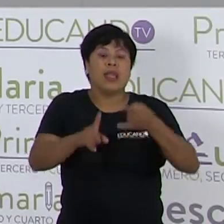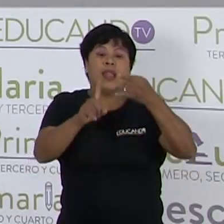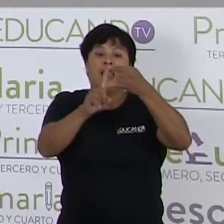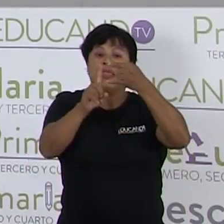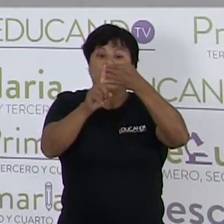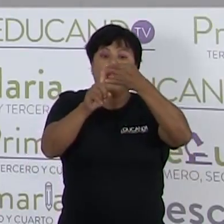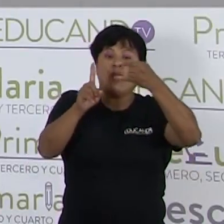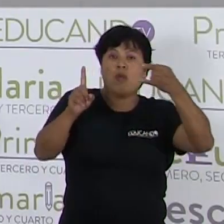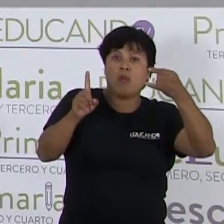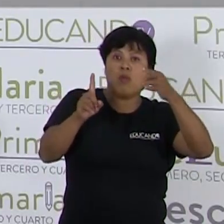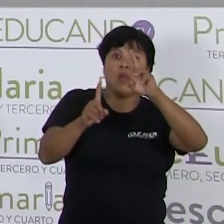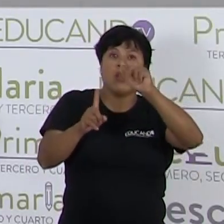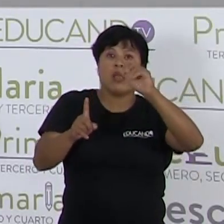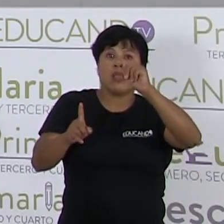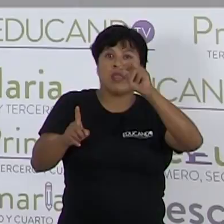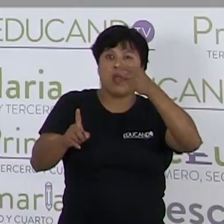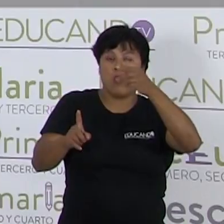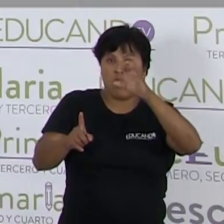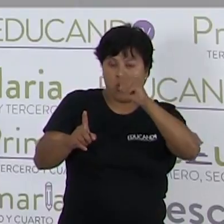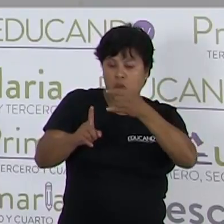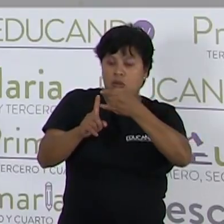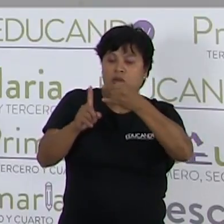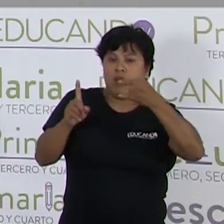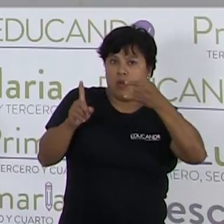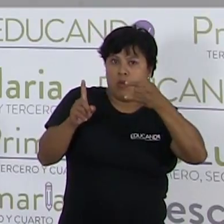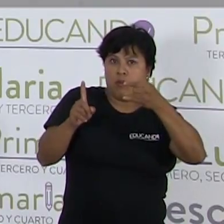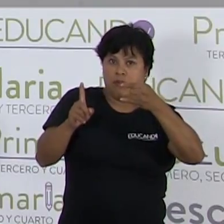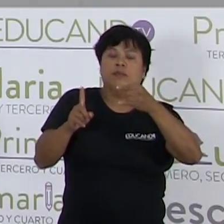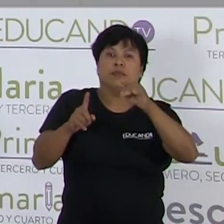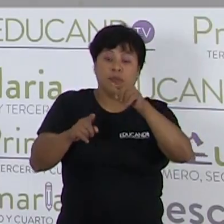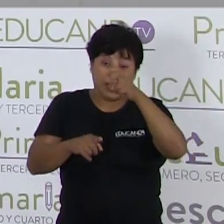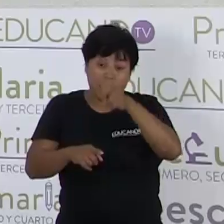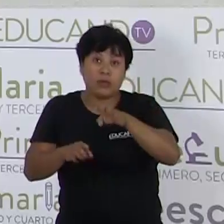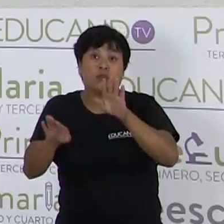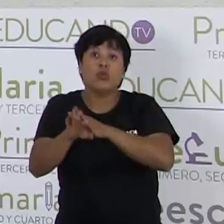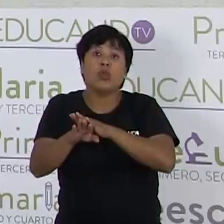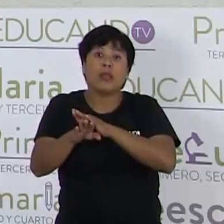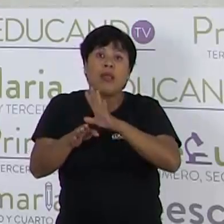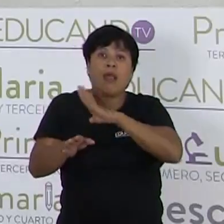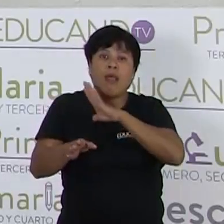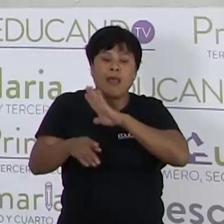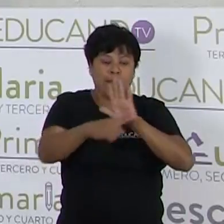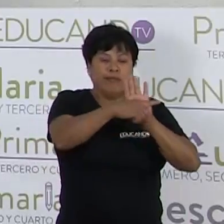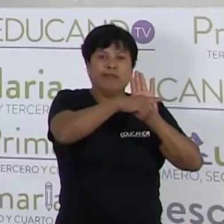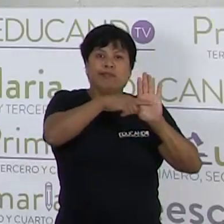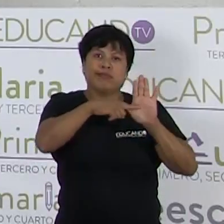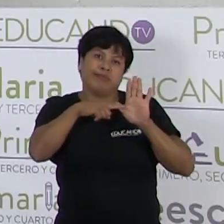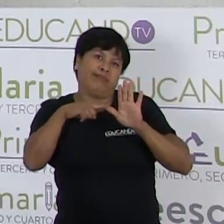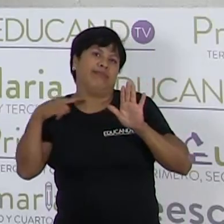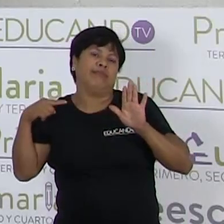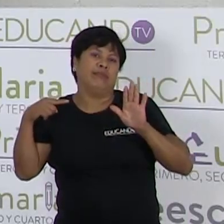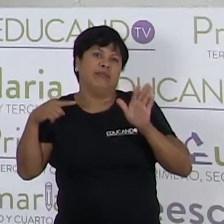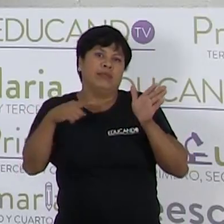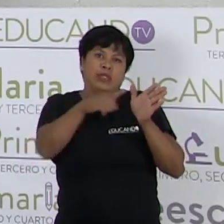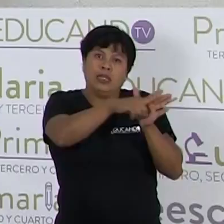rectángulo, porque tiene un ángulo recto. Entonces este sería un trapecio rectángulo.